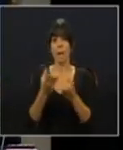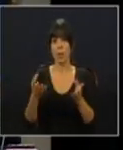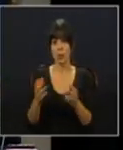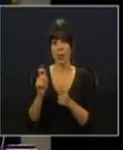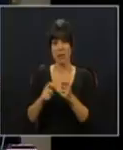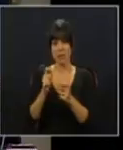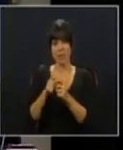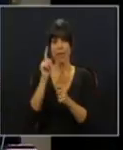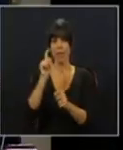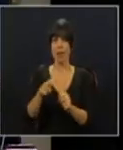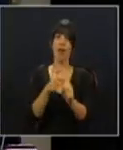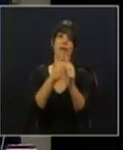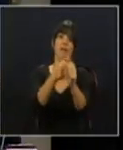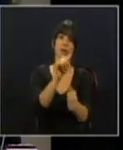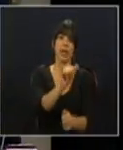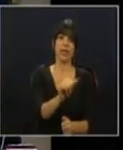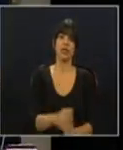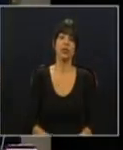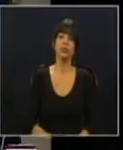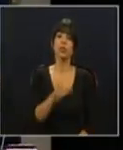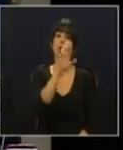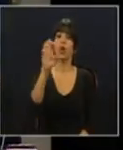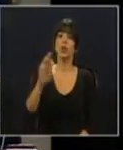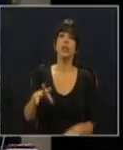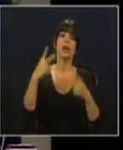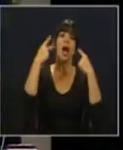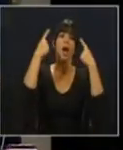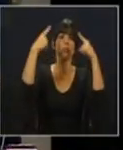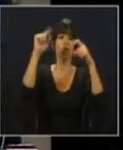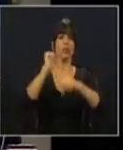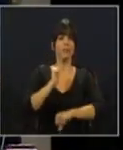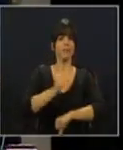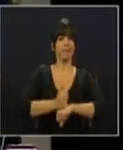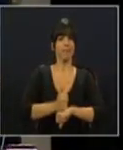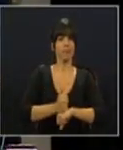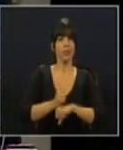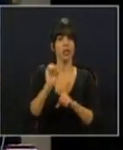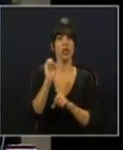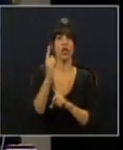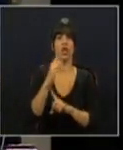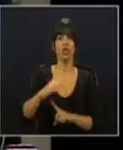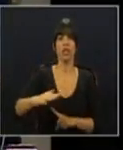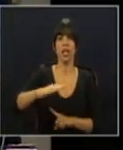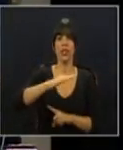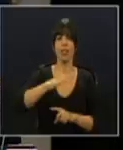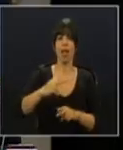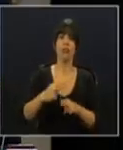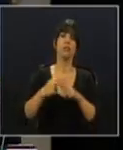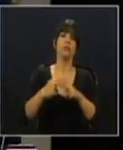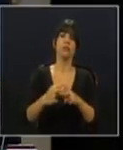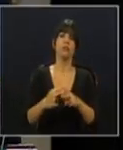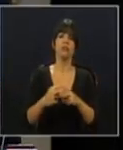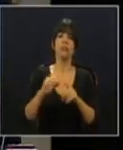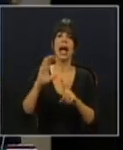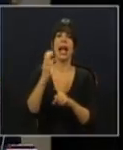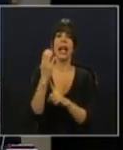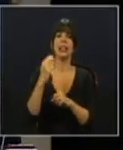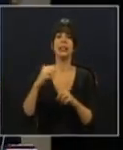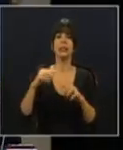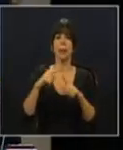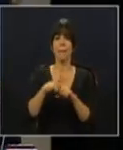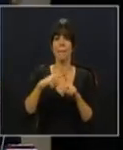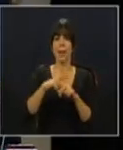particular. Costa Rica ha logrado constituirse en una sociedad llamada de renta media y ha